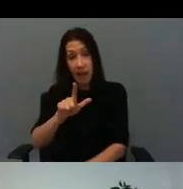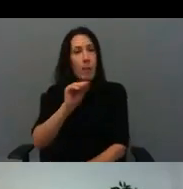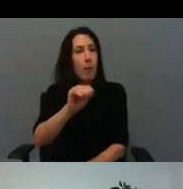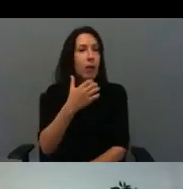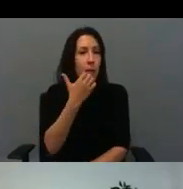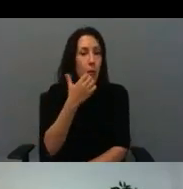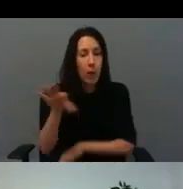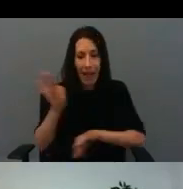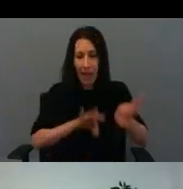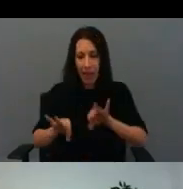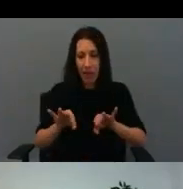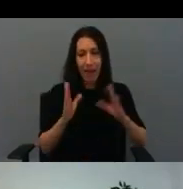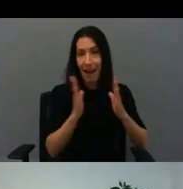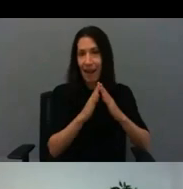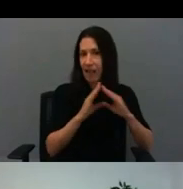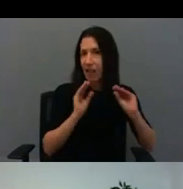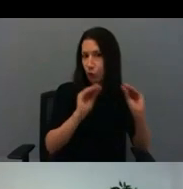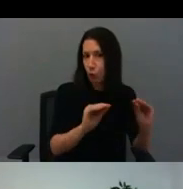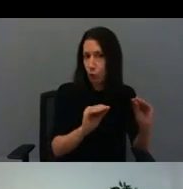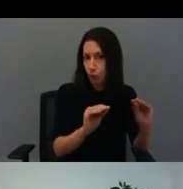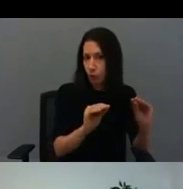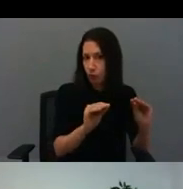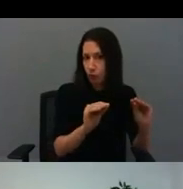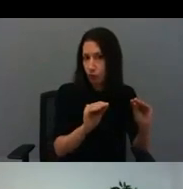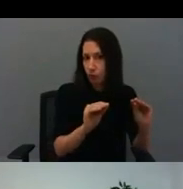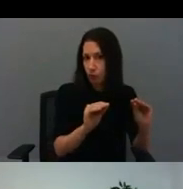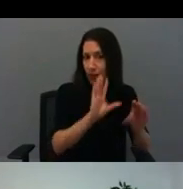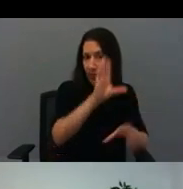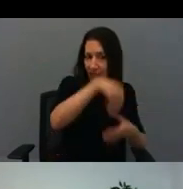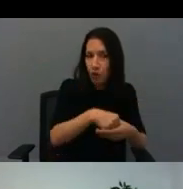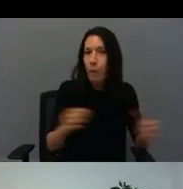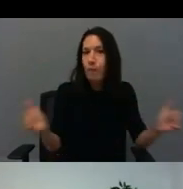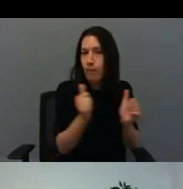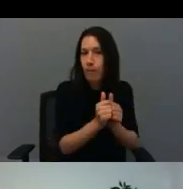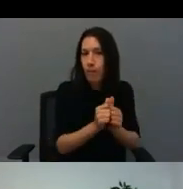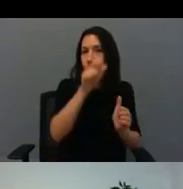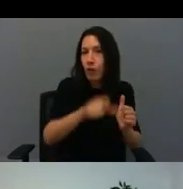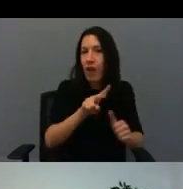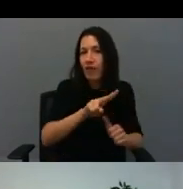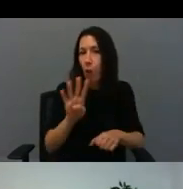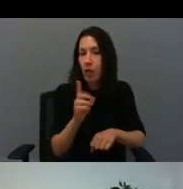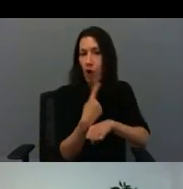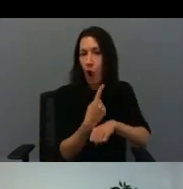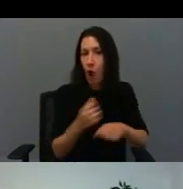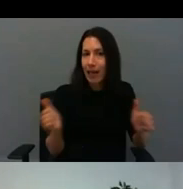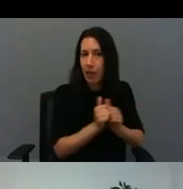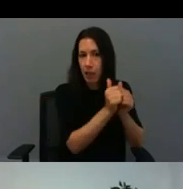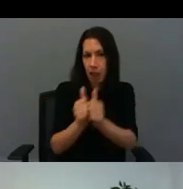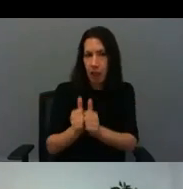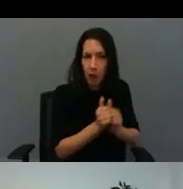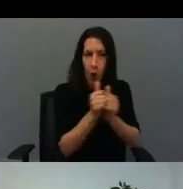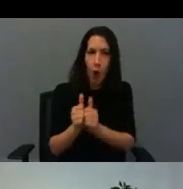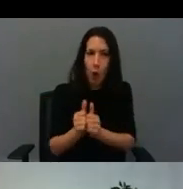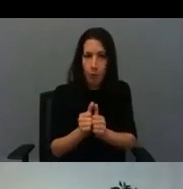casa, ¿vale? Y con una persona que estuviera contigo las 24 horas del día.